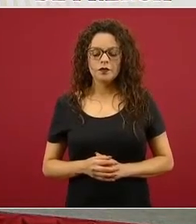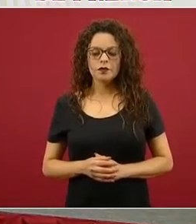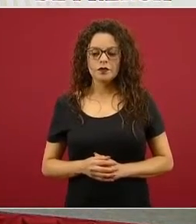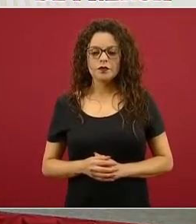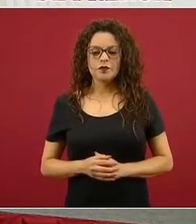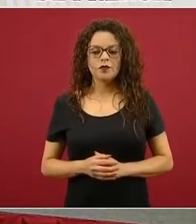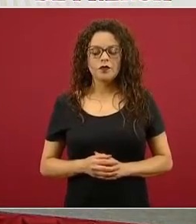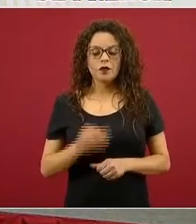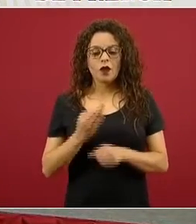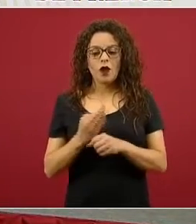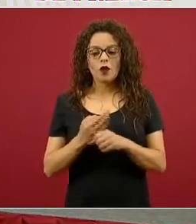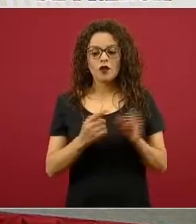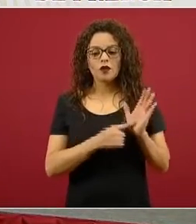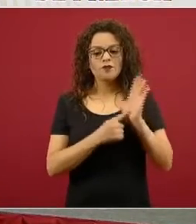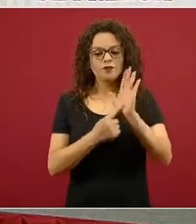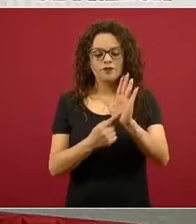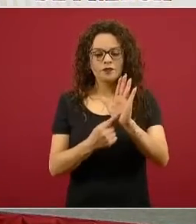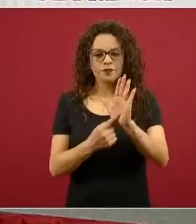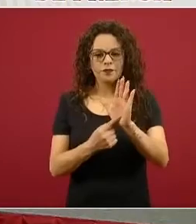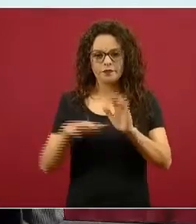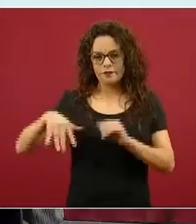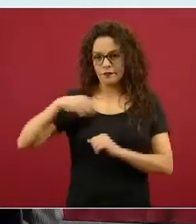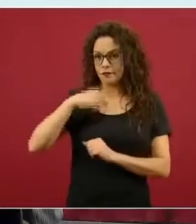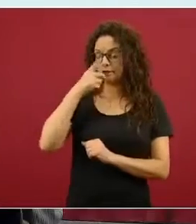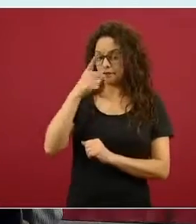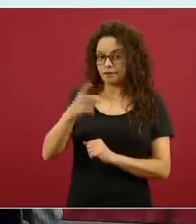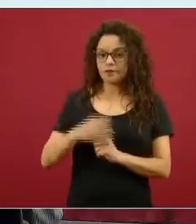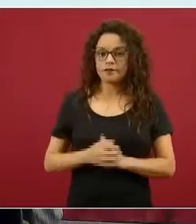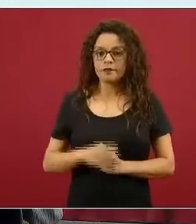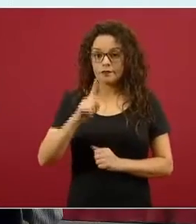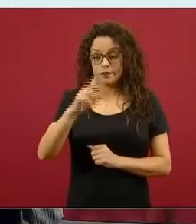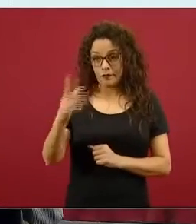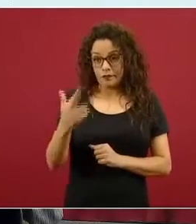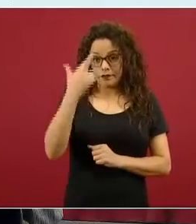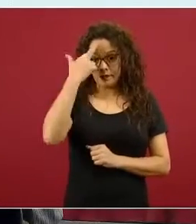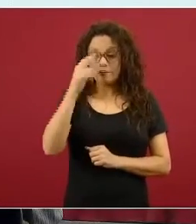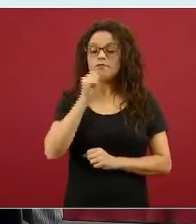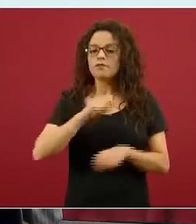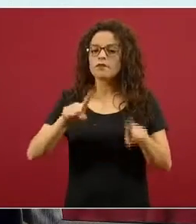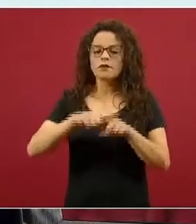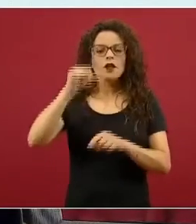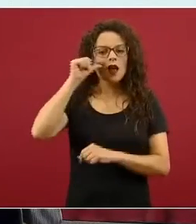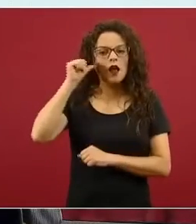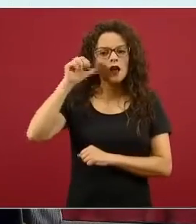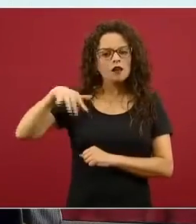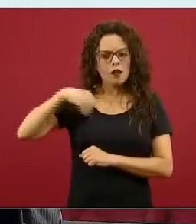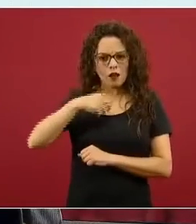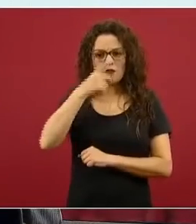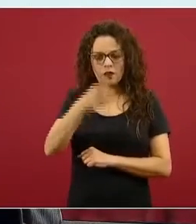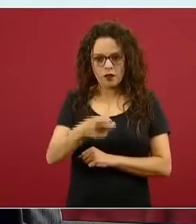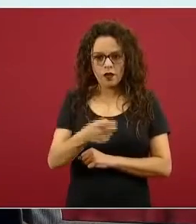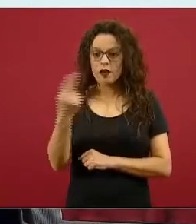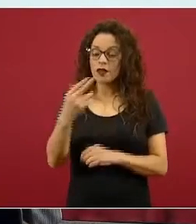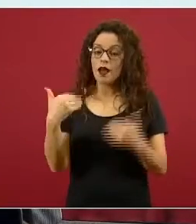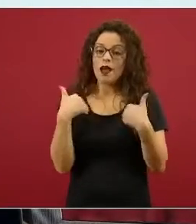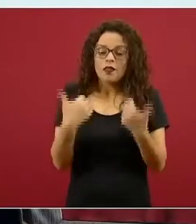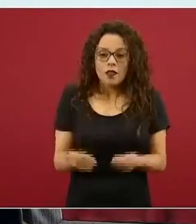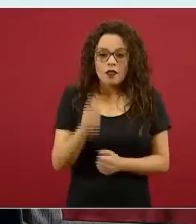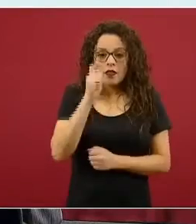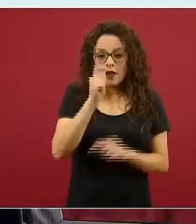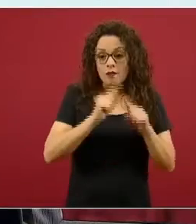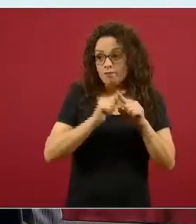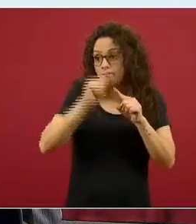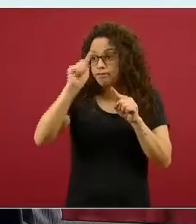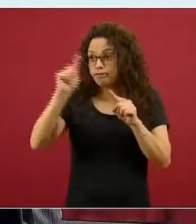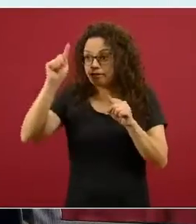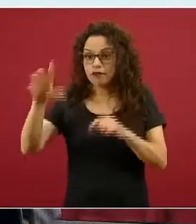Ahora vamos a mostrar, como les comenté, acuerden, y también lo recordé el día de ayer, es importante entender que la curva que se presenta en la